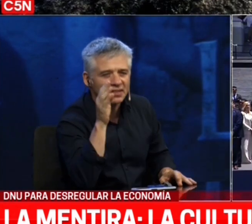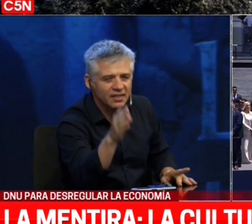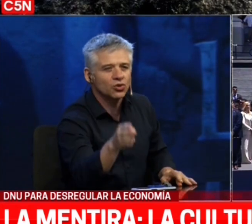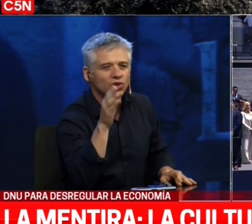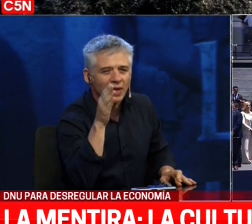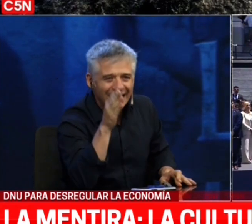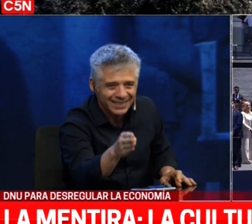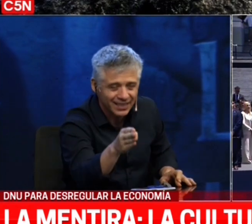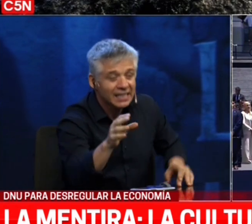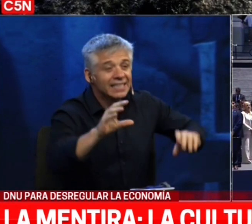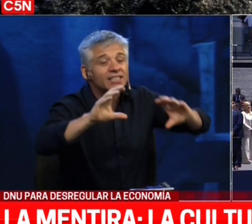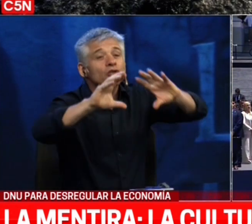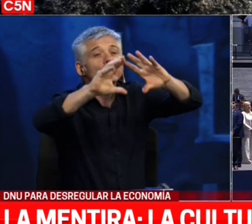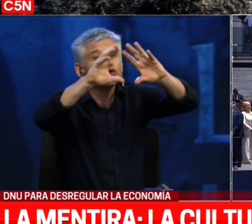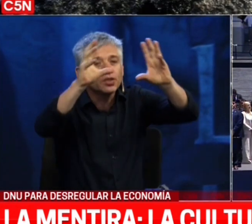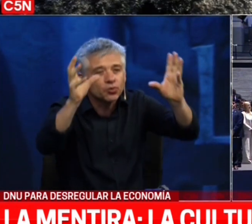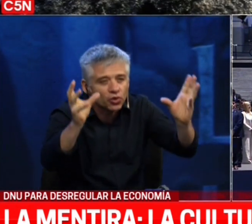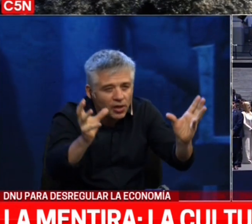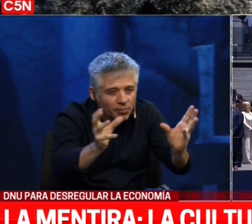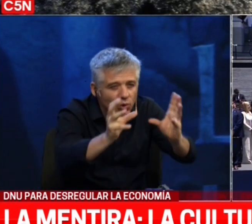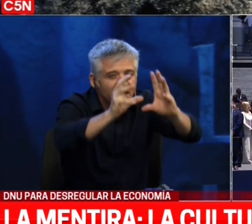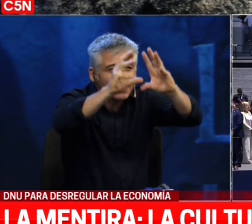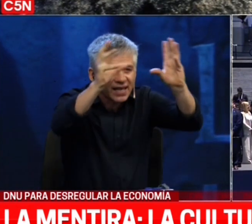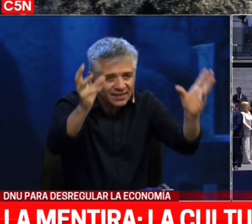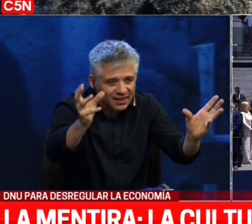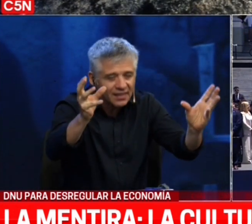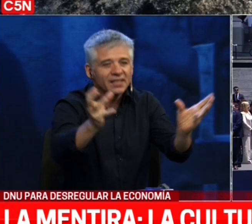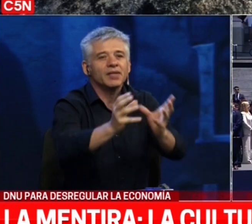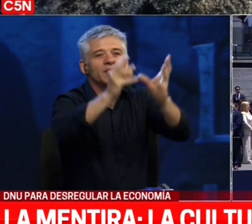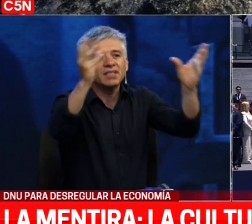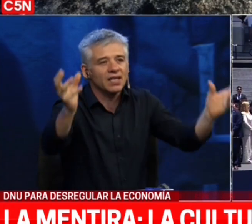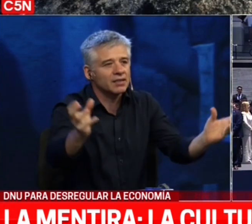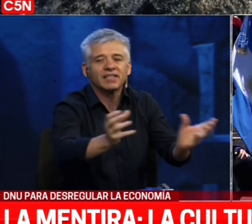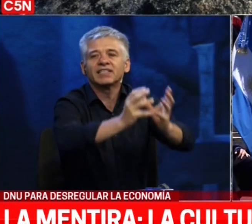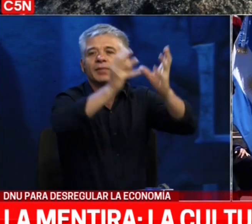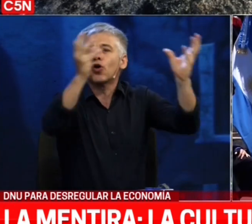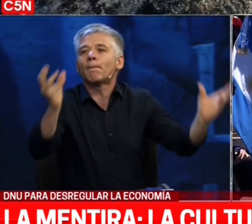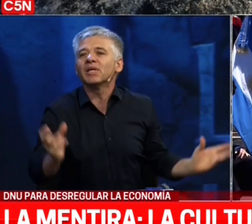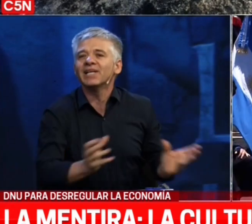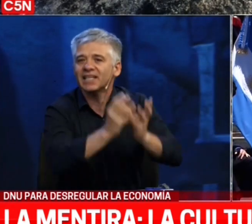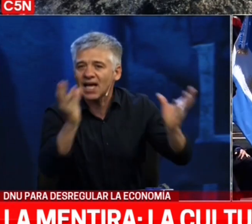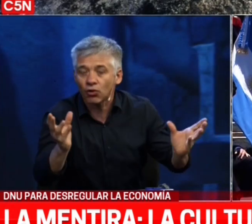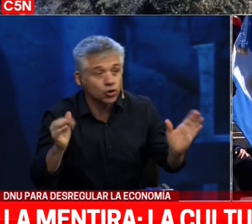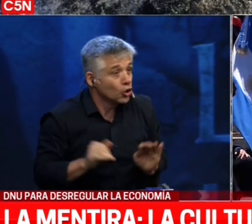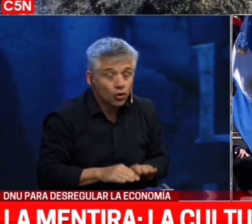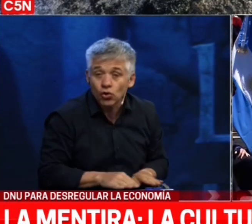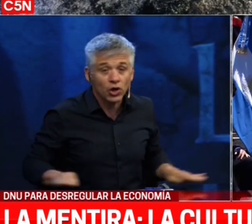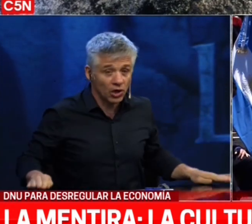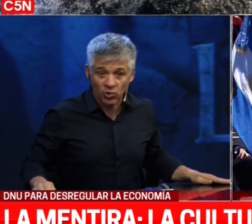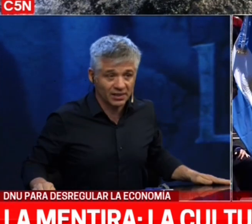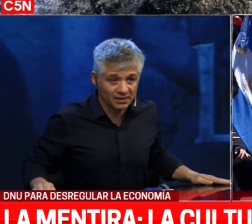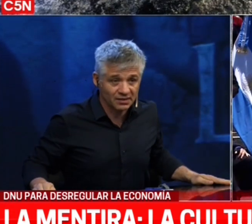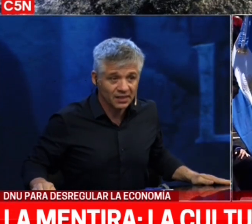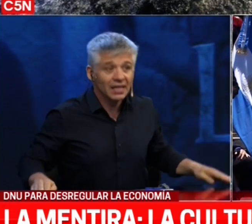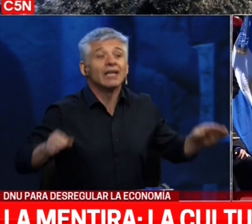ajuste iba a ser contra una casta y ese concepto de ambigüedad de casta remitía determinados privilegiados